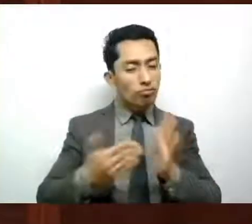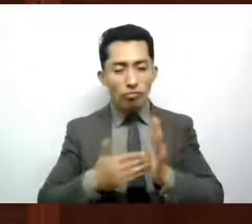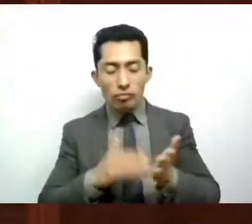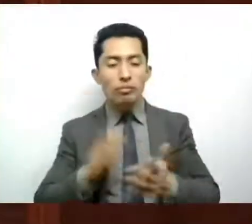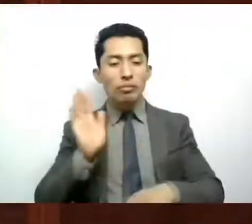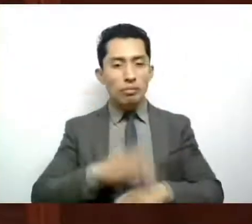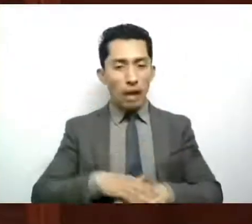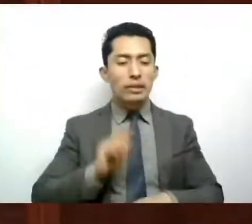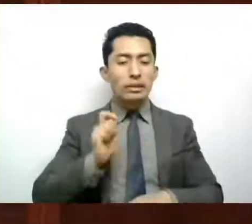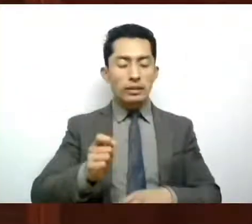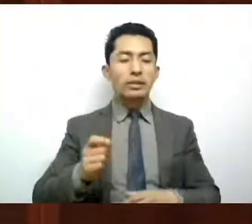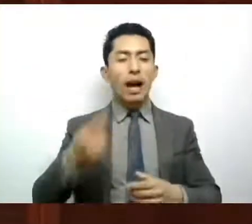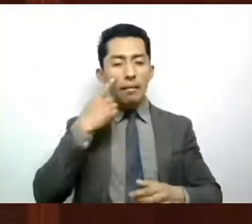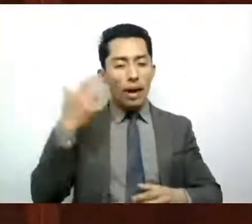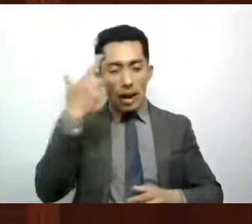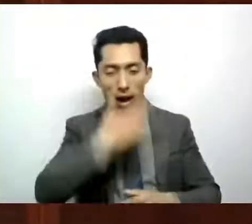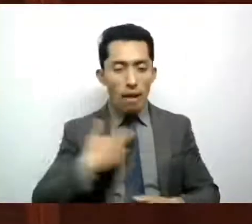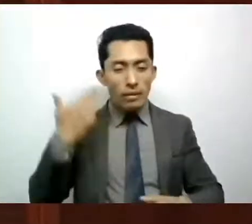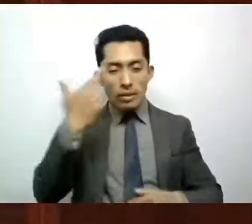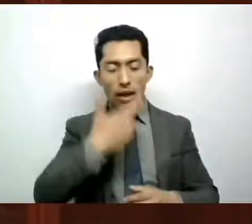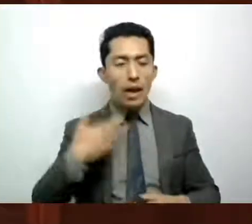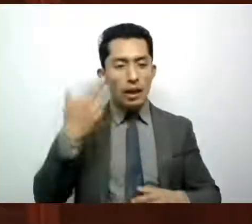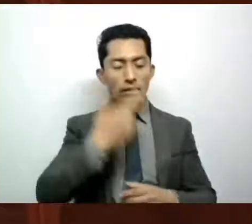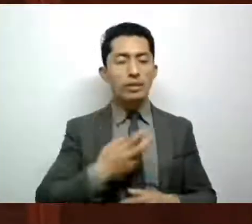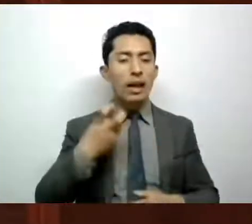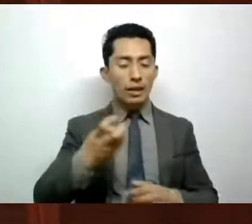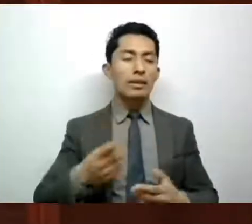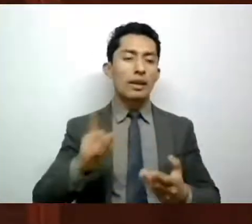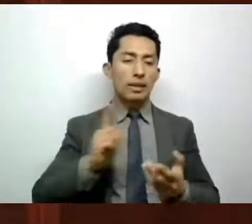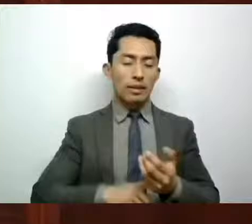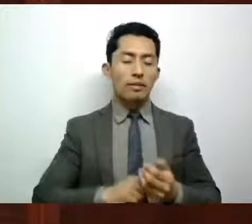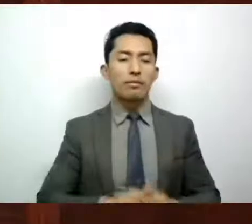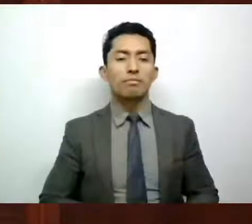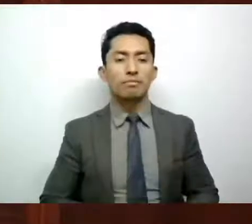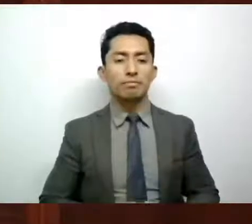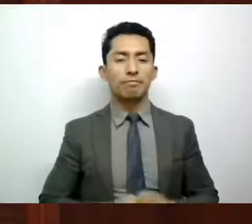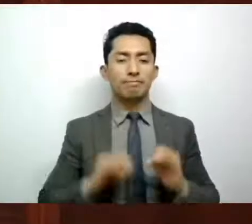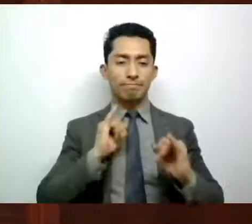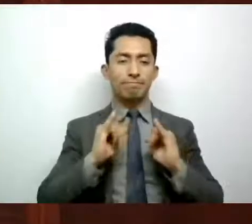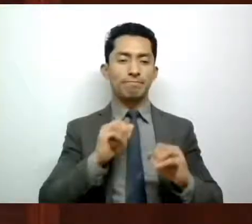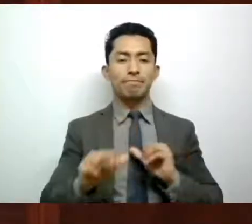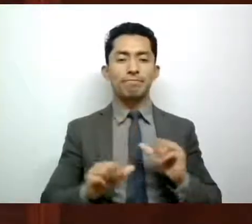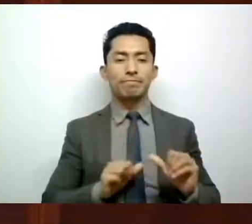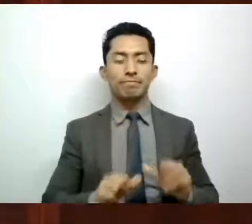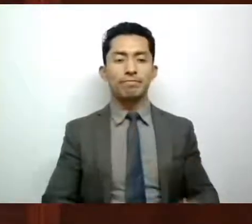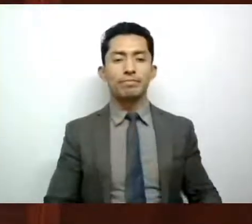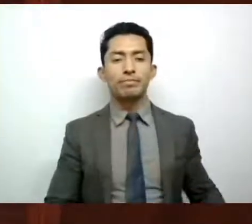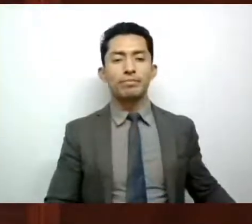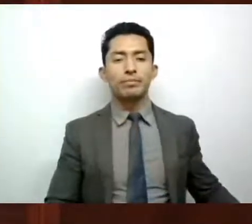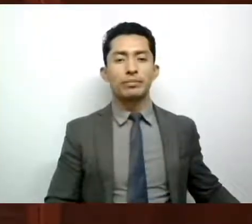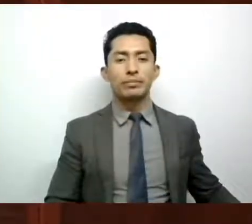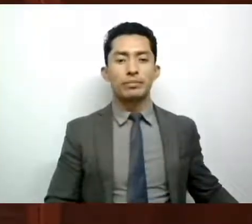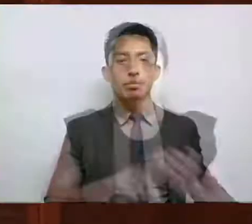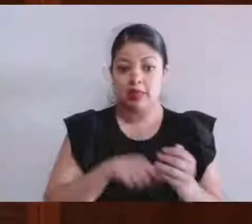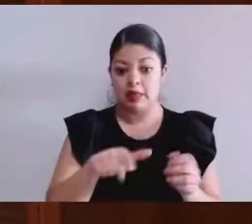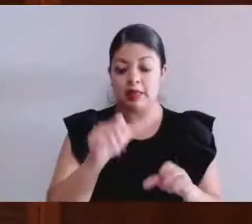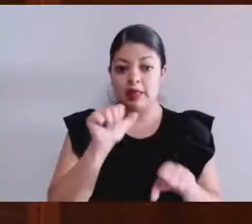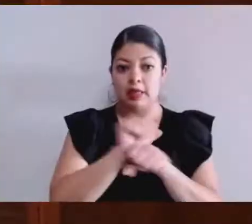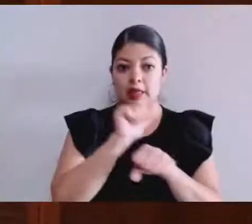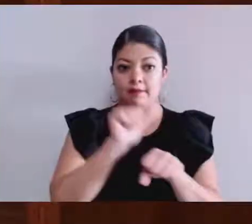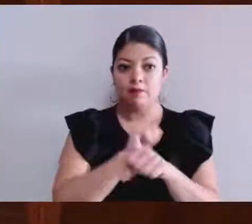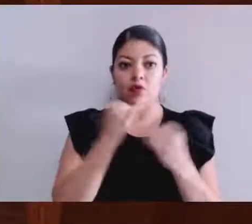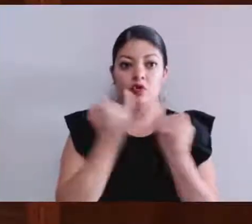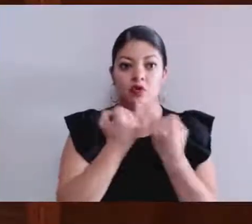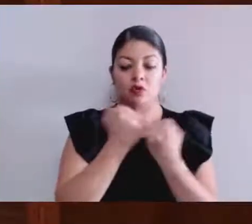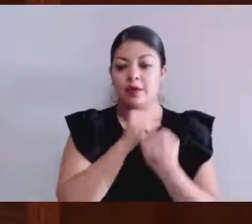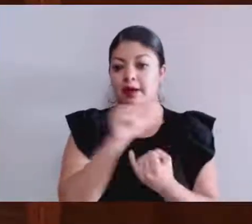e intensificado los operativos de revisión a unidades de transporte público y